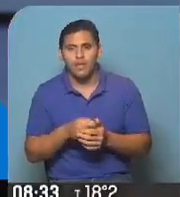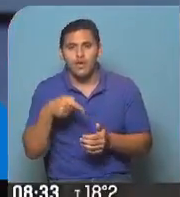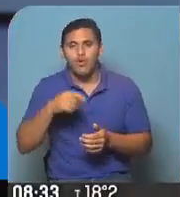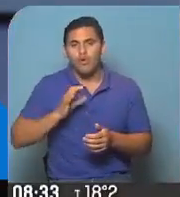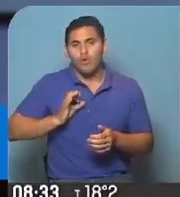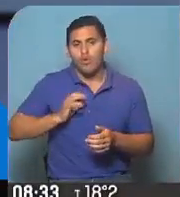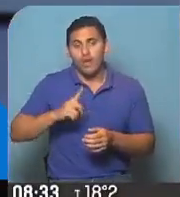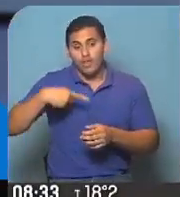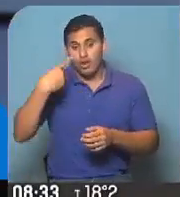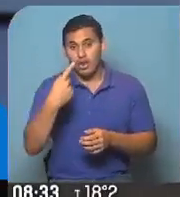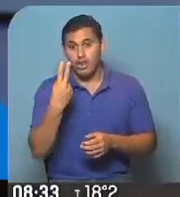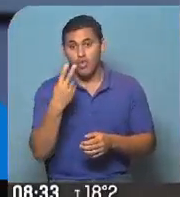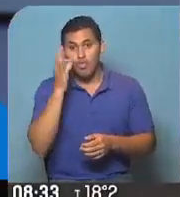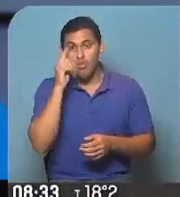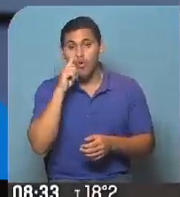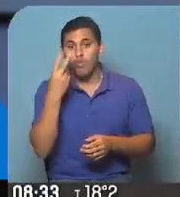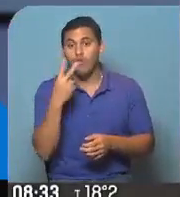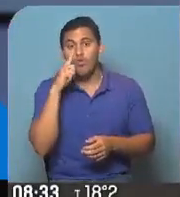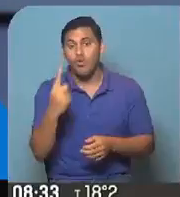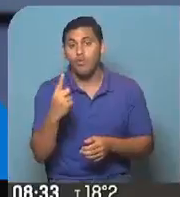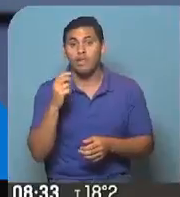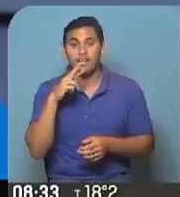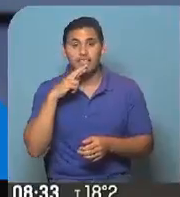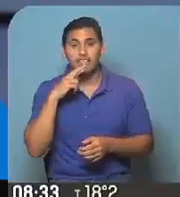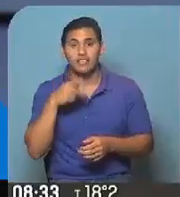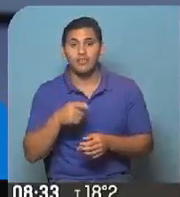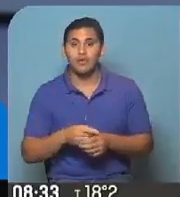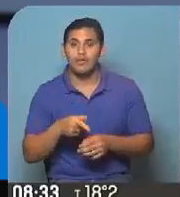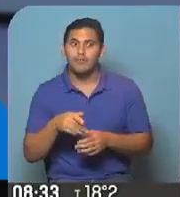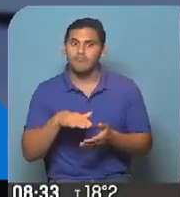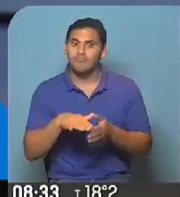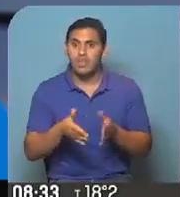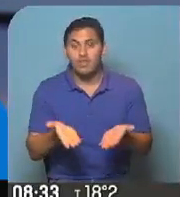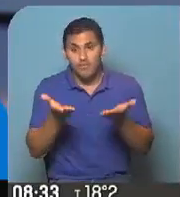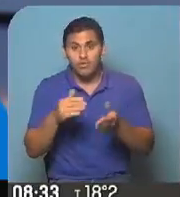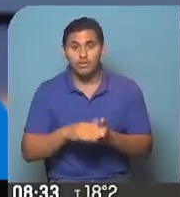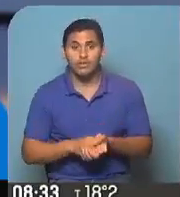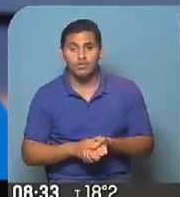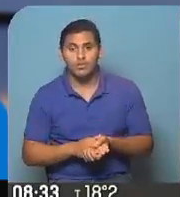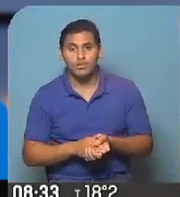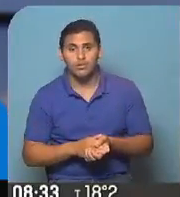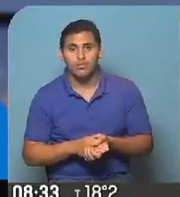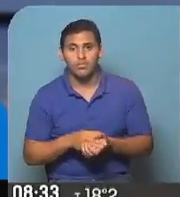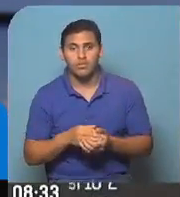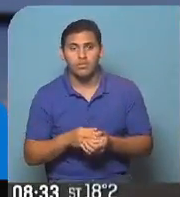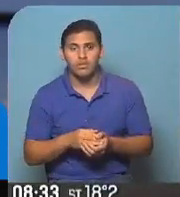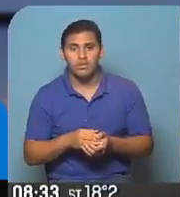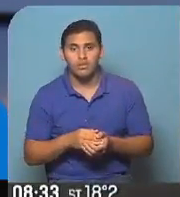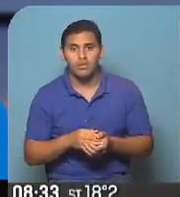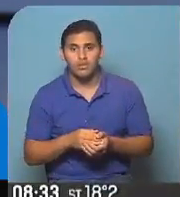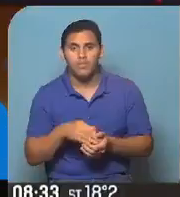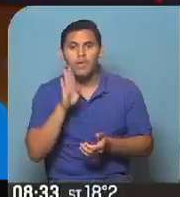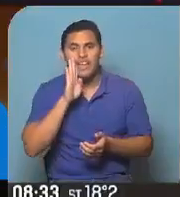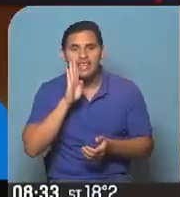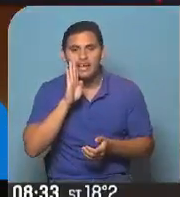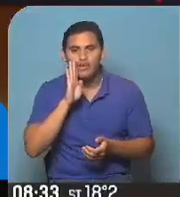delante el año 2019 que es un año electoral esto puede influir también la economía sin duda vos fijate en eeuu que